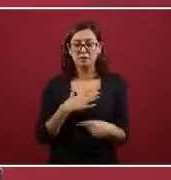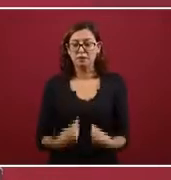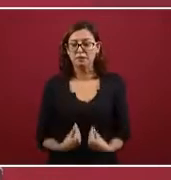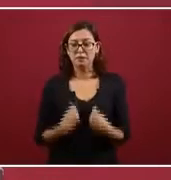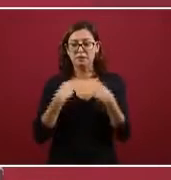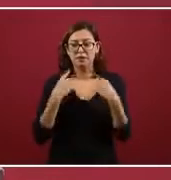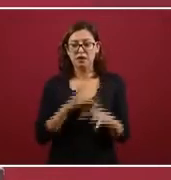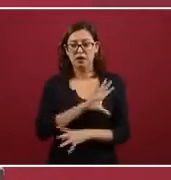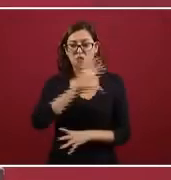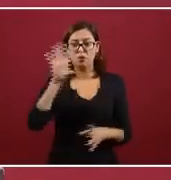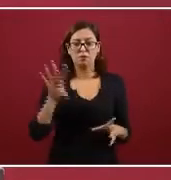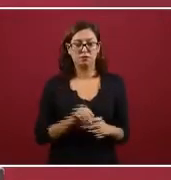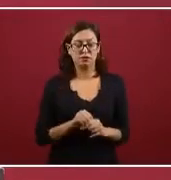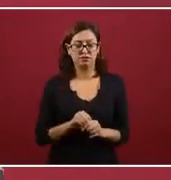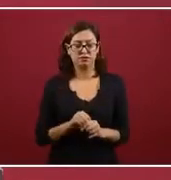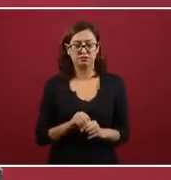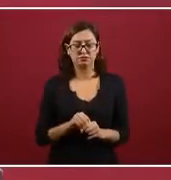que he